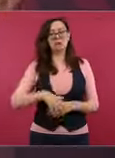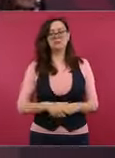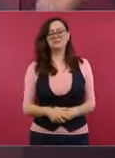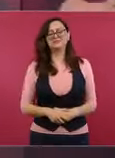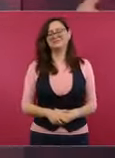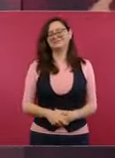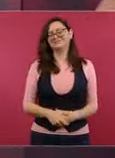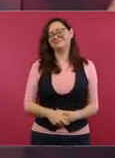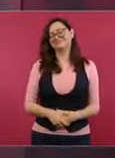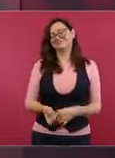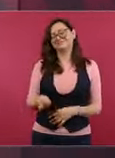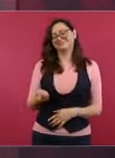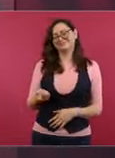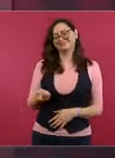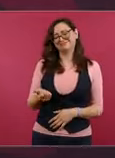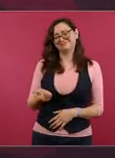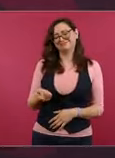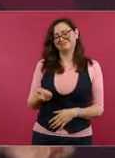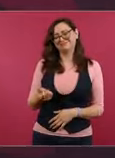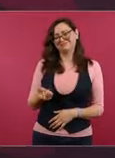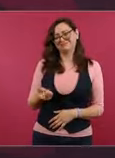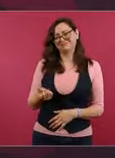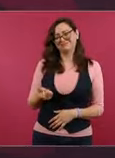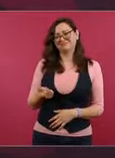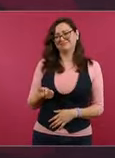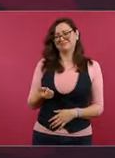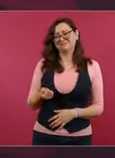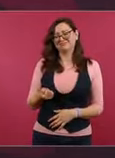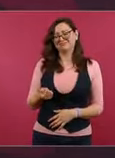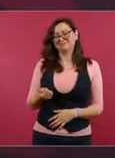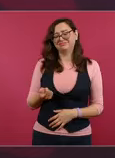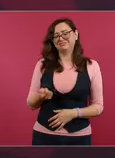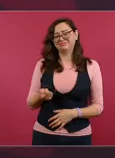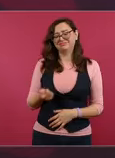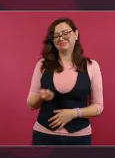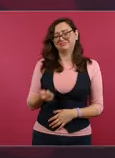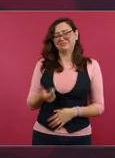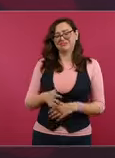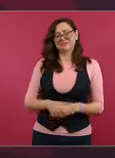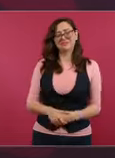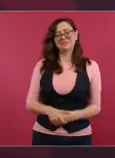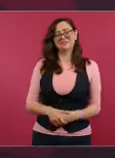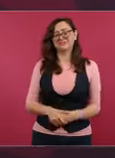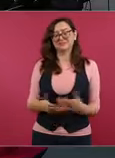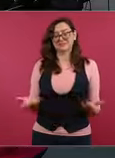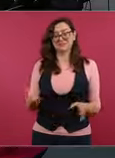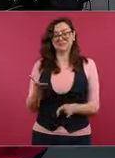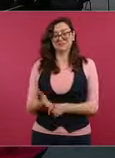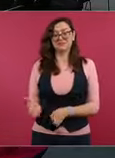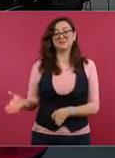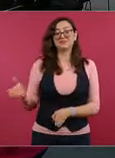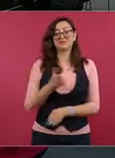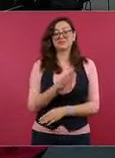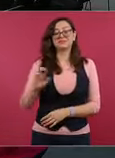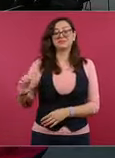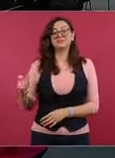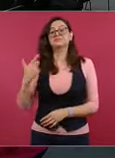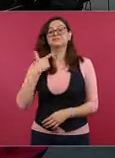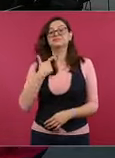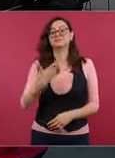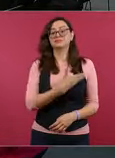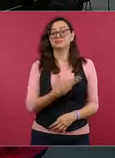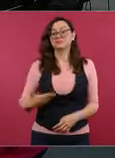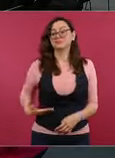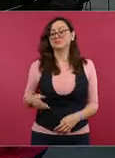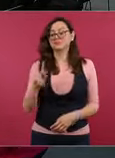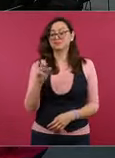Pero no es lo mismo que pasaba en el sexenio anterior. Nada más que lo tengo que